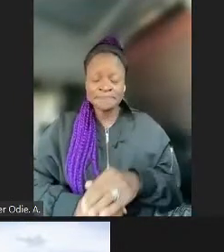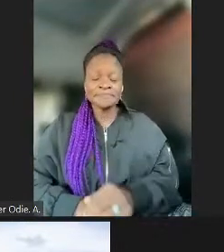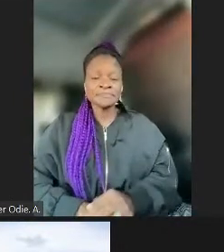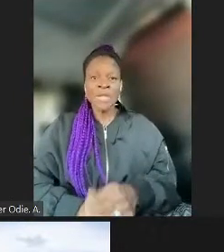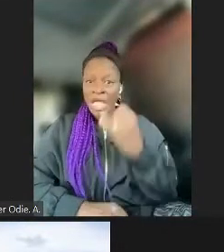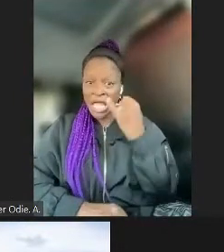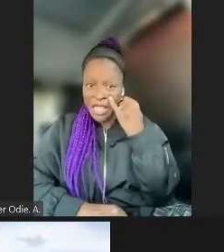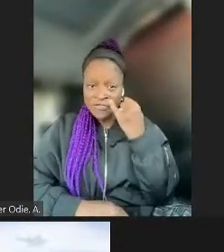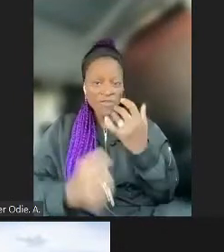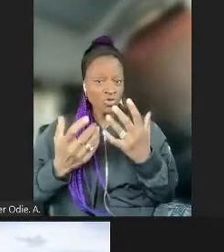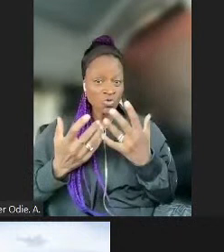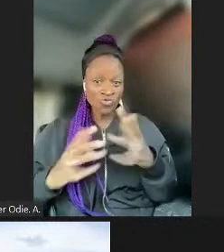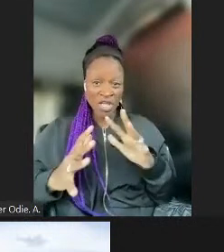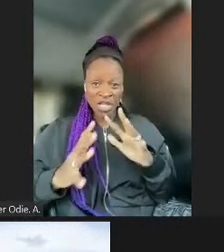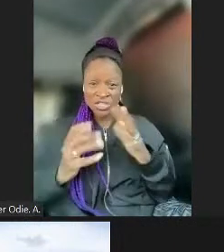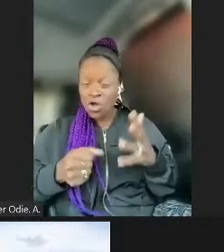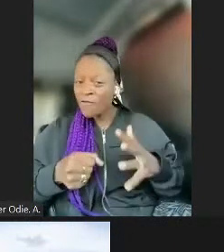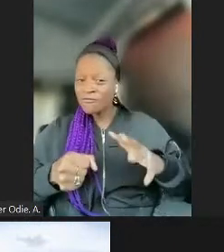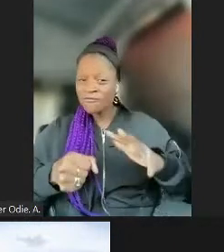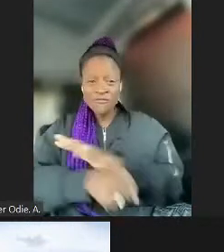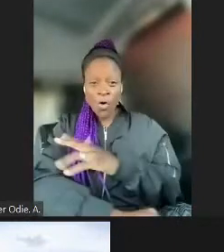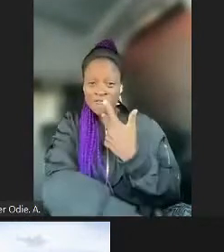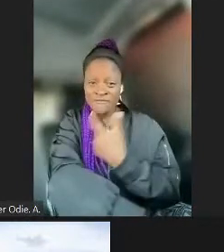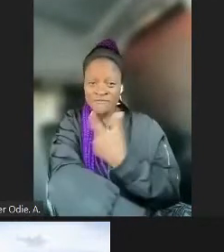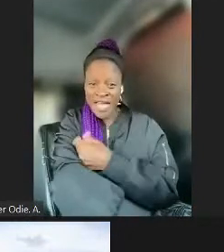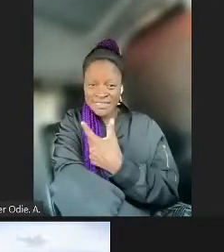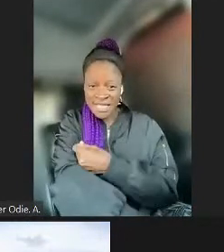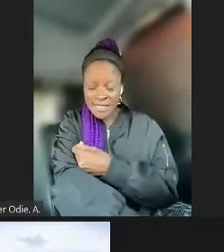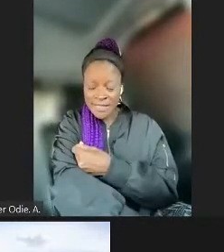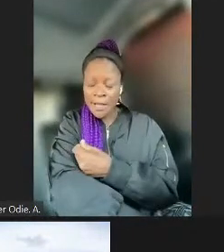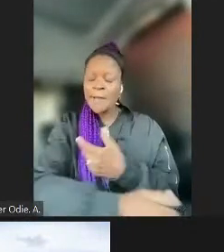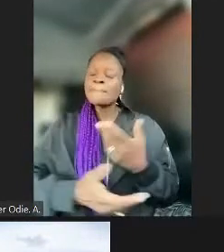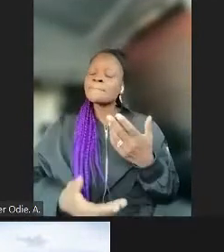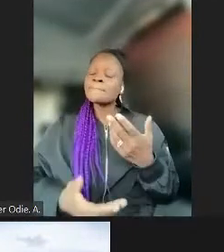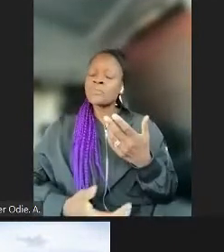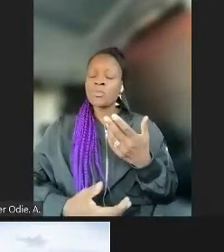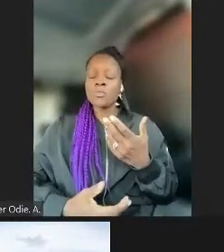dos dosis, entonces con cualquiera vacuna,